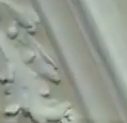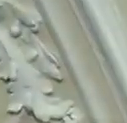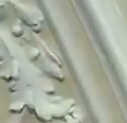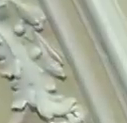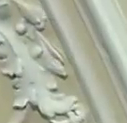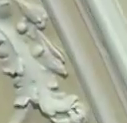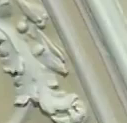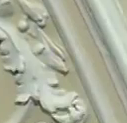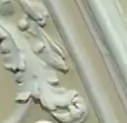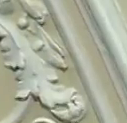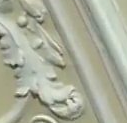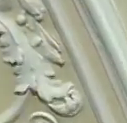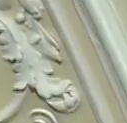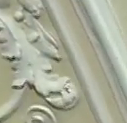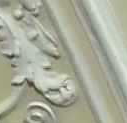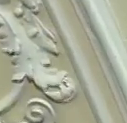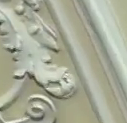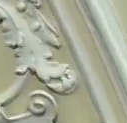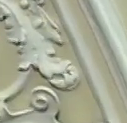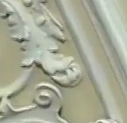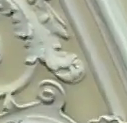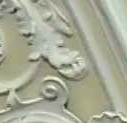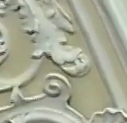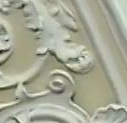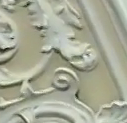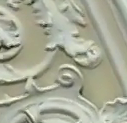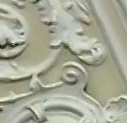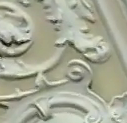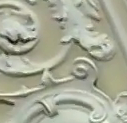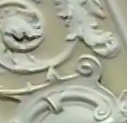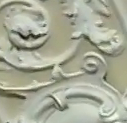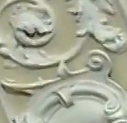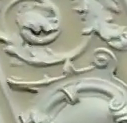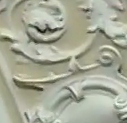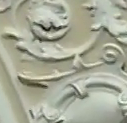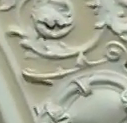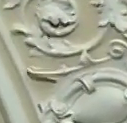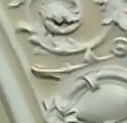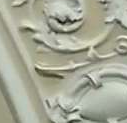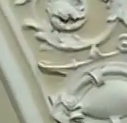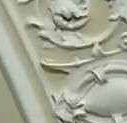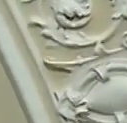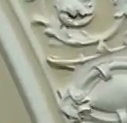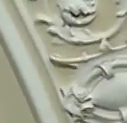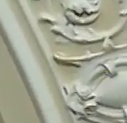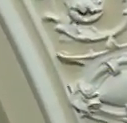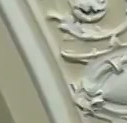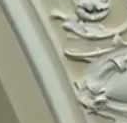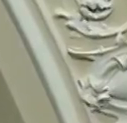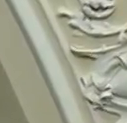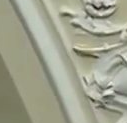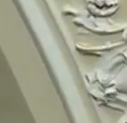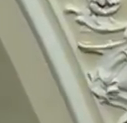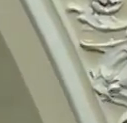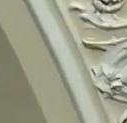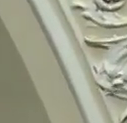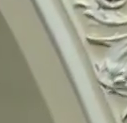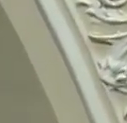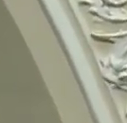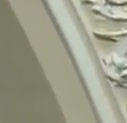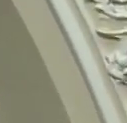número 48, pero nosotros continuamos dándole un resumen de los hechos que han acontecido en los últimos días en el territorio nacional.